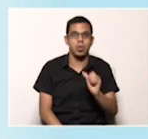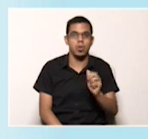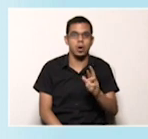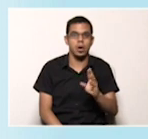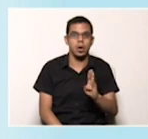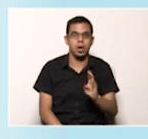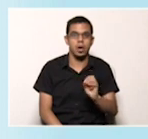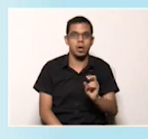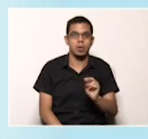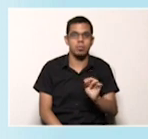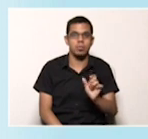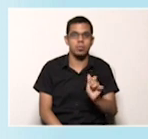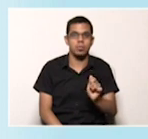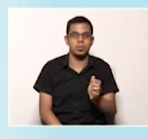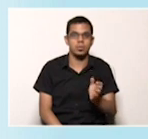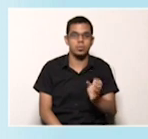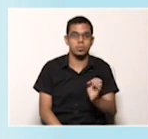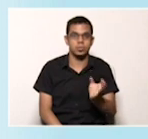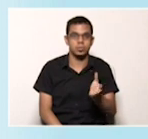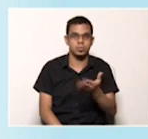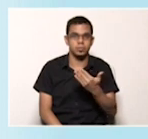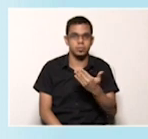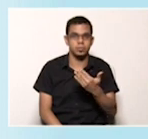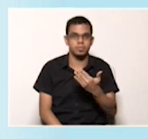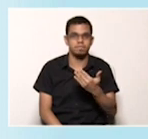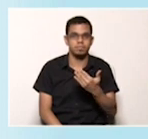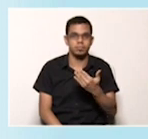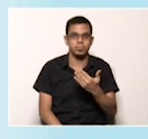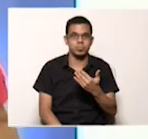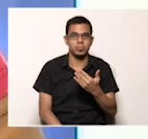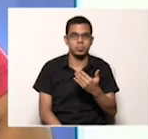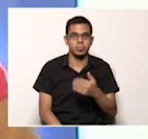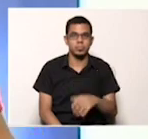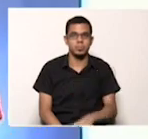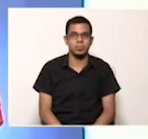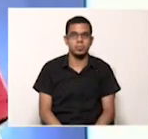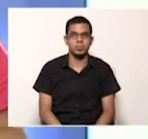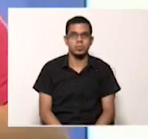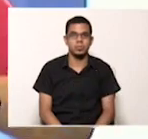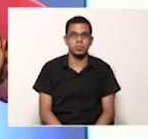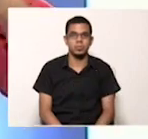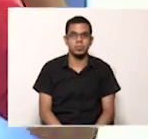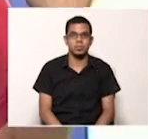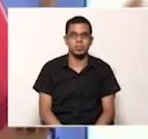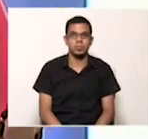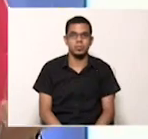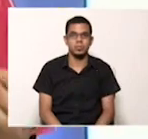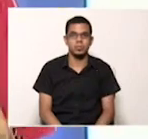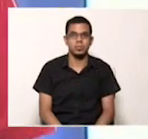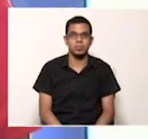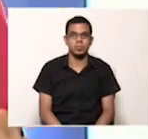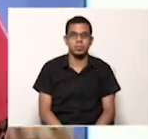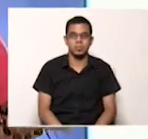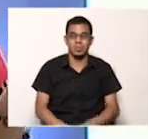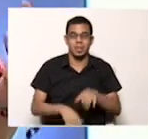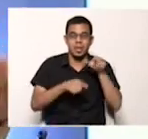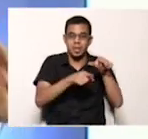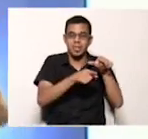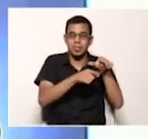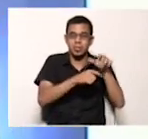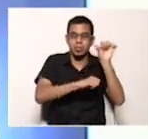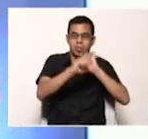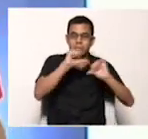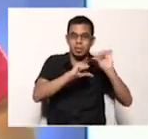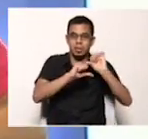que junto con los compuestos fluorocarbonados rompen ese equilibrio que estamos tratando